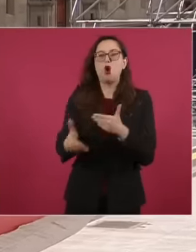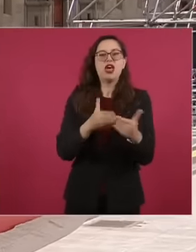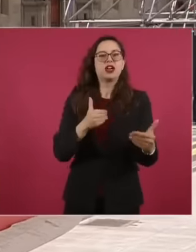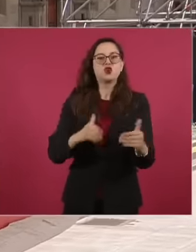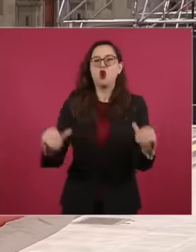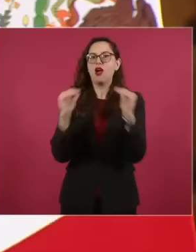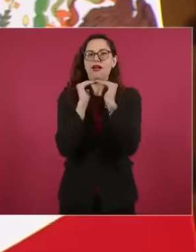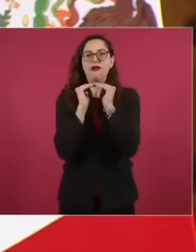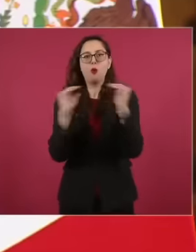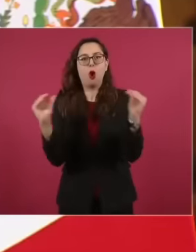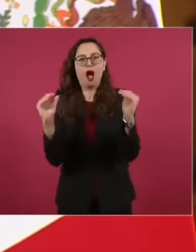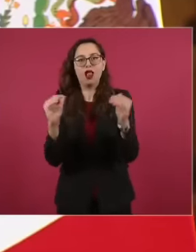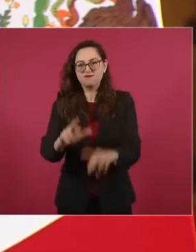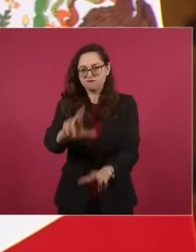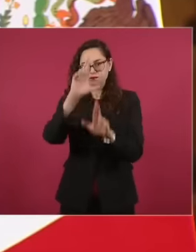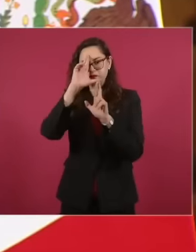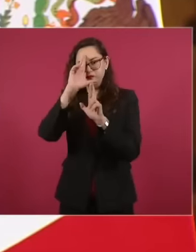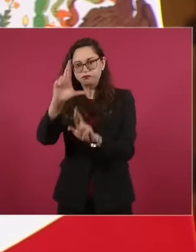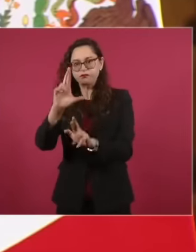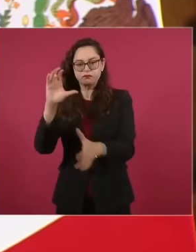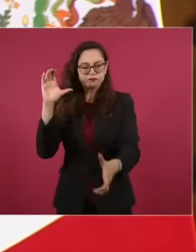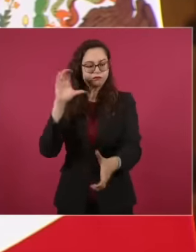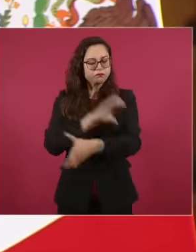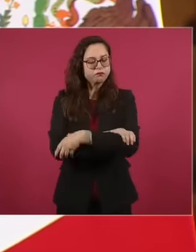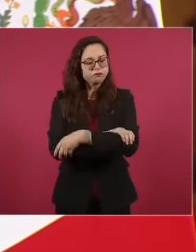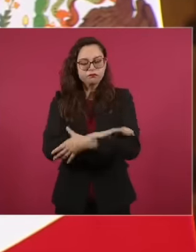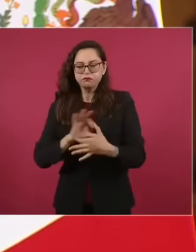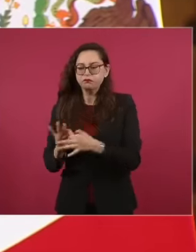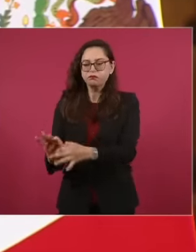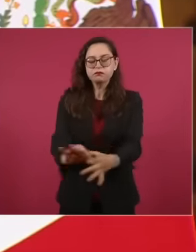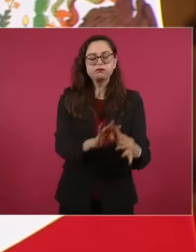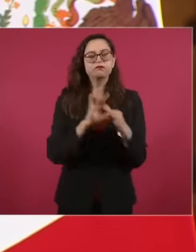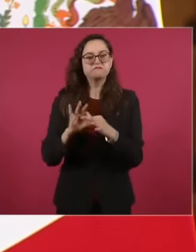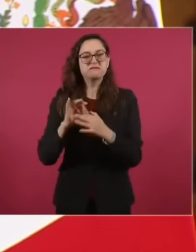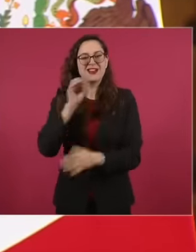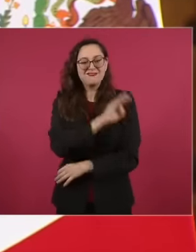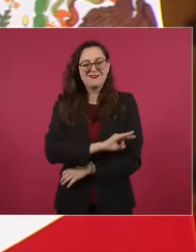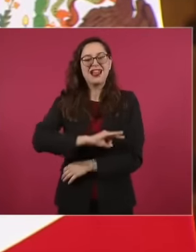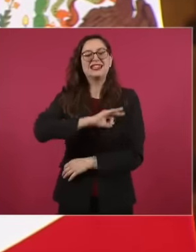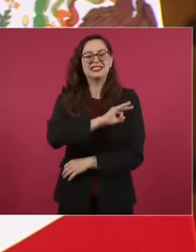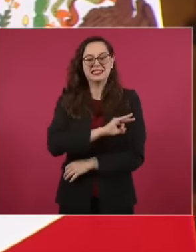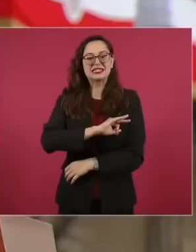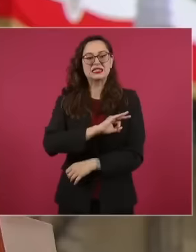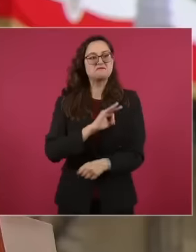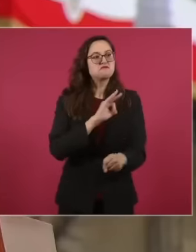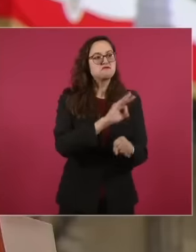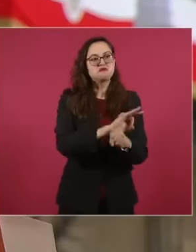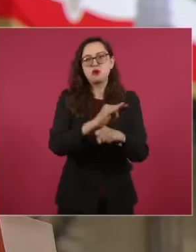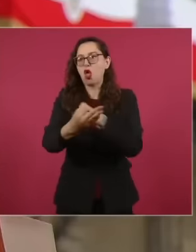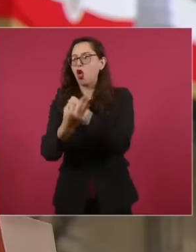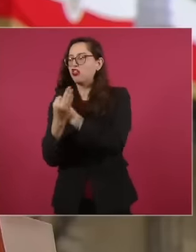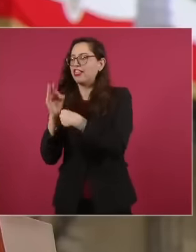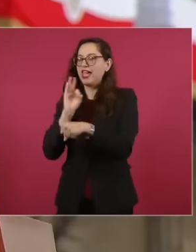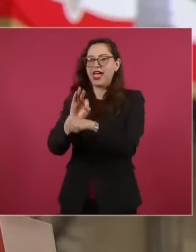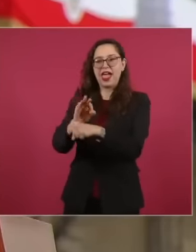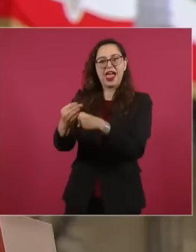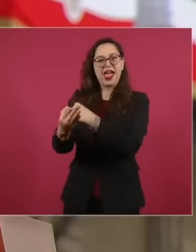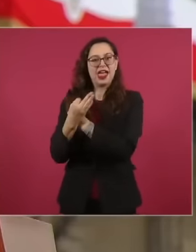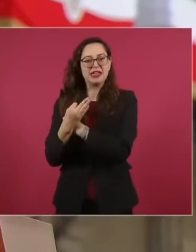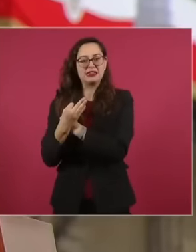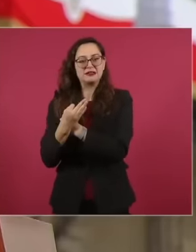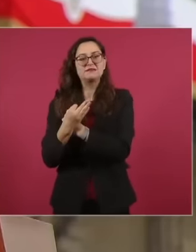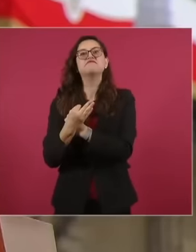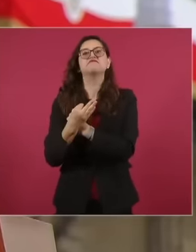cohesiona, es símbolo de fraternidad, produce felicidad y nos protege mutuamente. No olvidemos